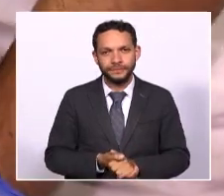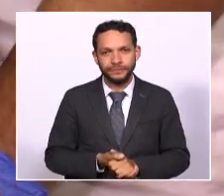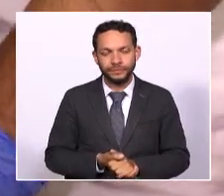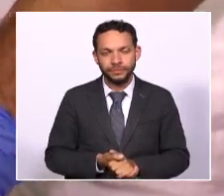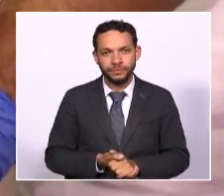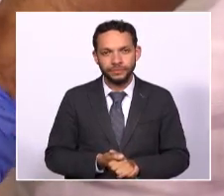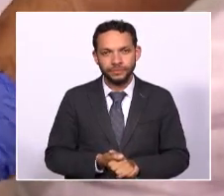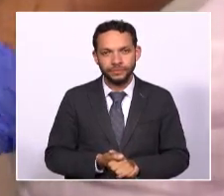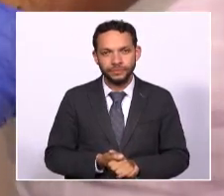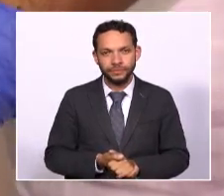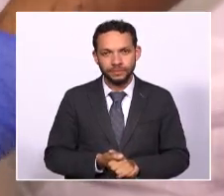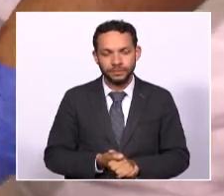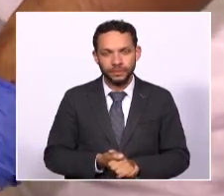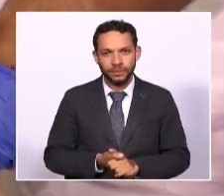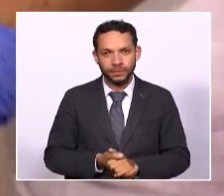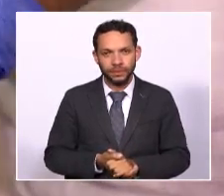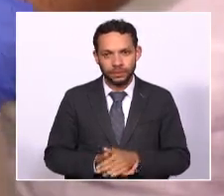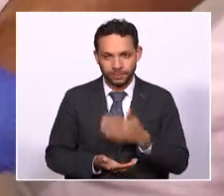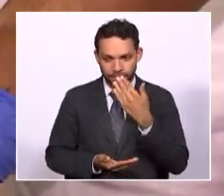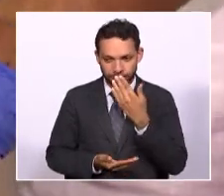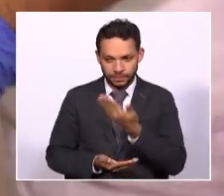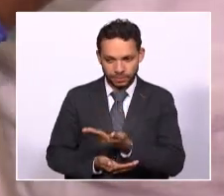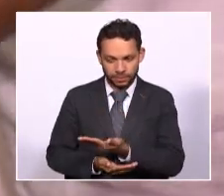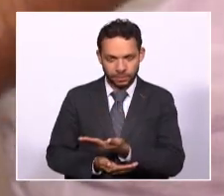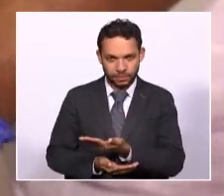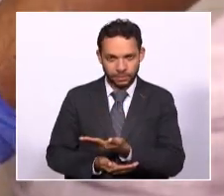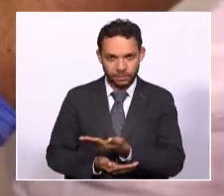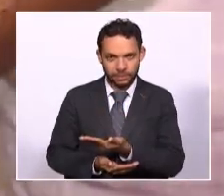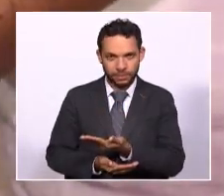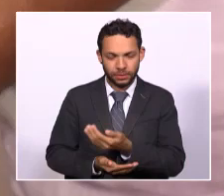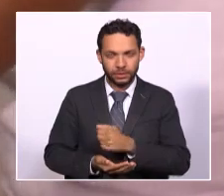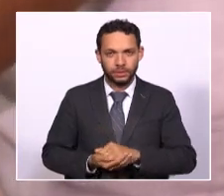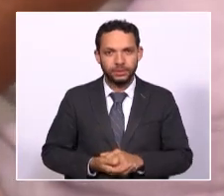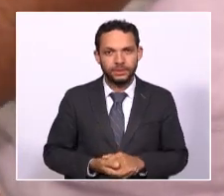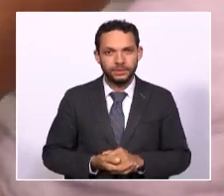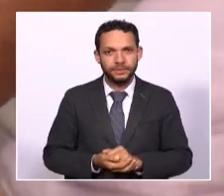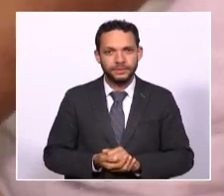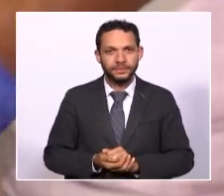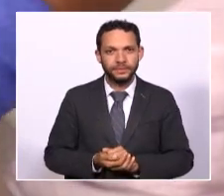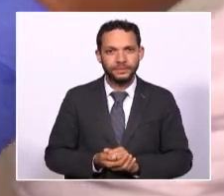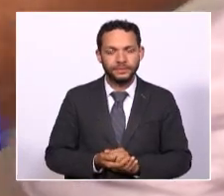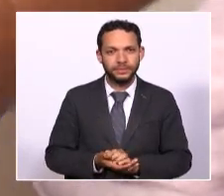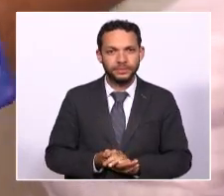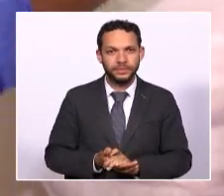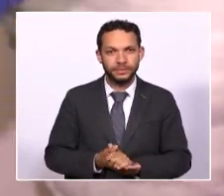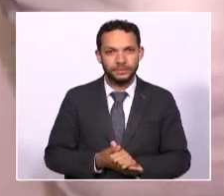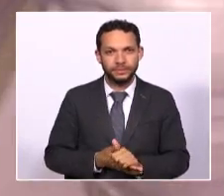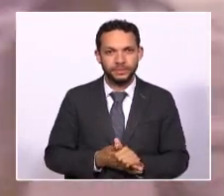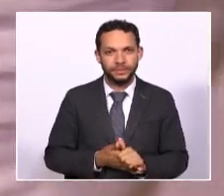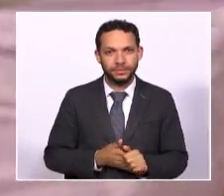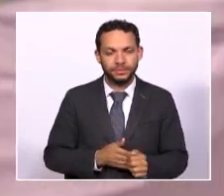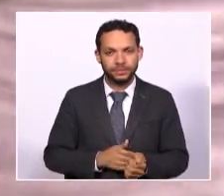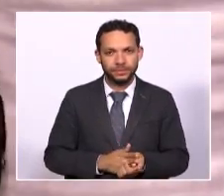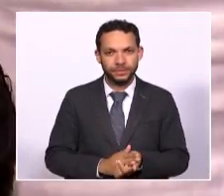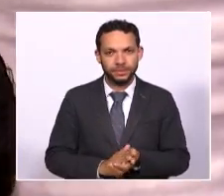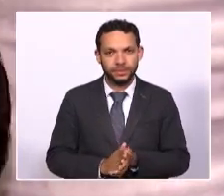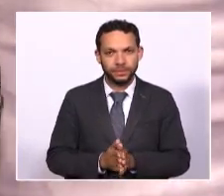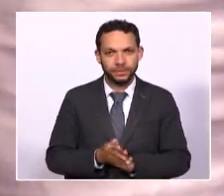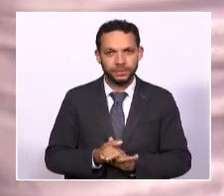Inhala, José, suelto, relajado, muy bien, suelto, exhala. Muy bien, vamos al otro lado.